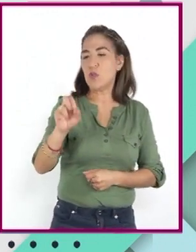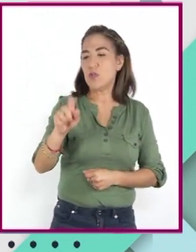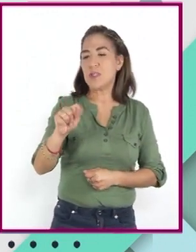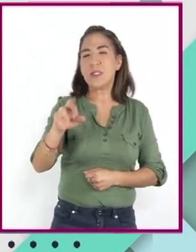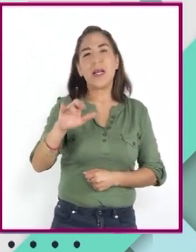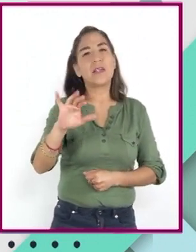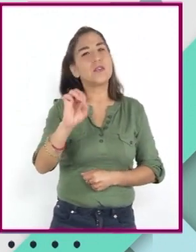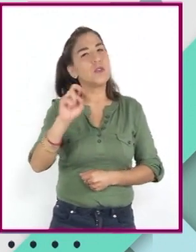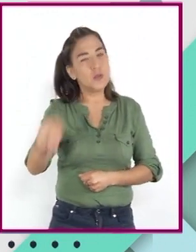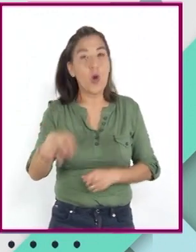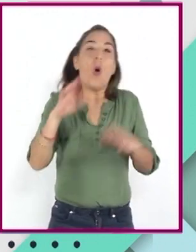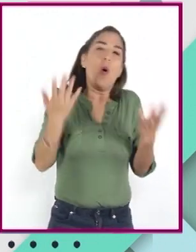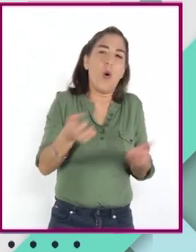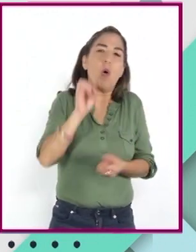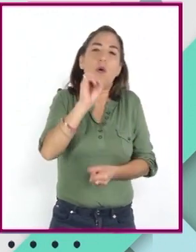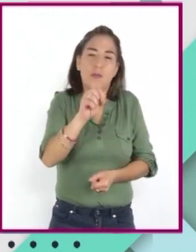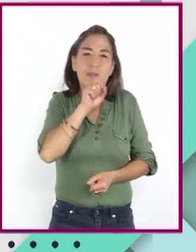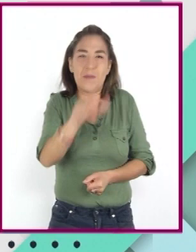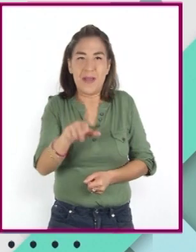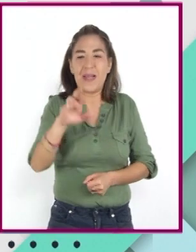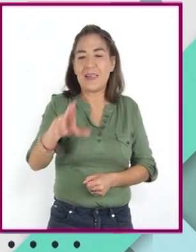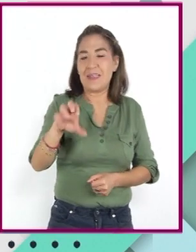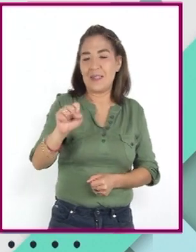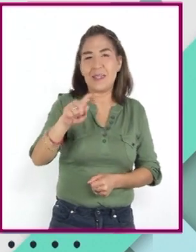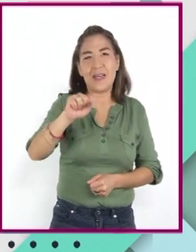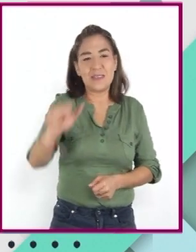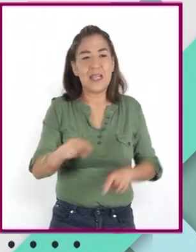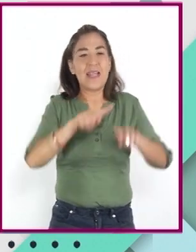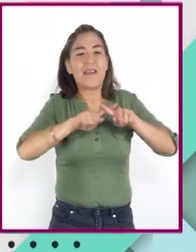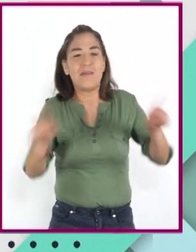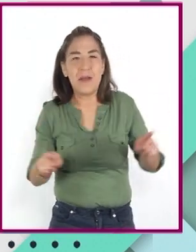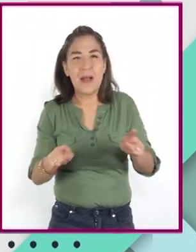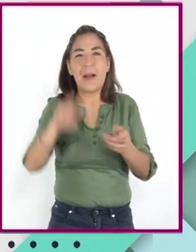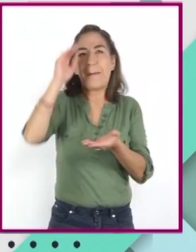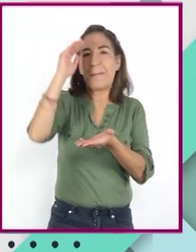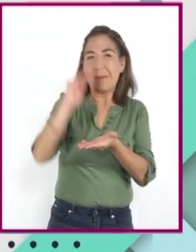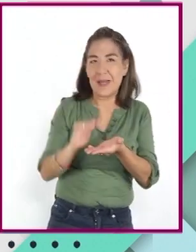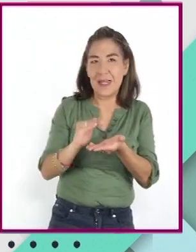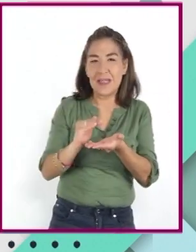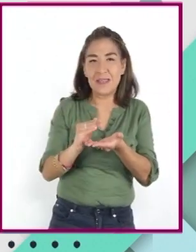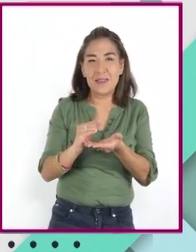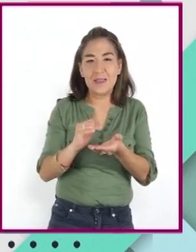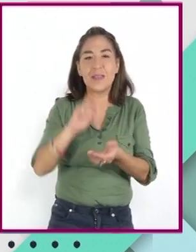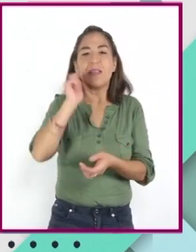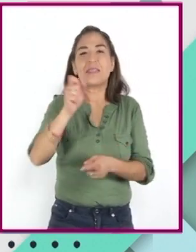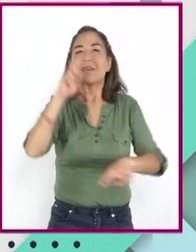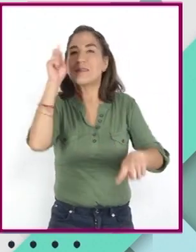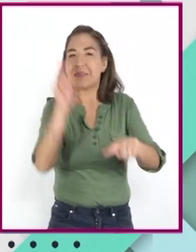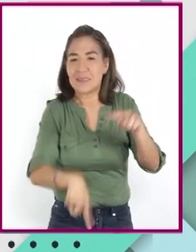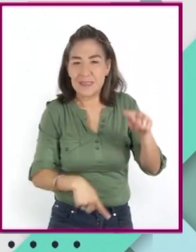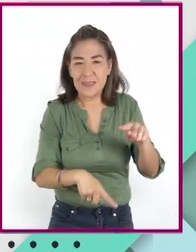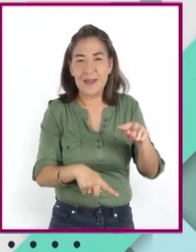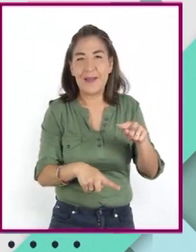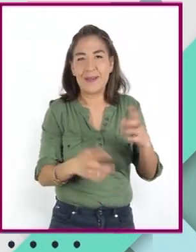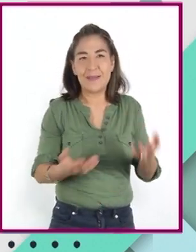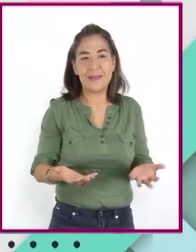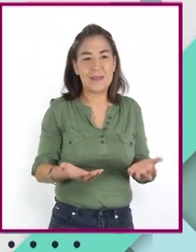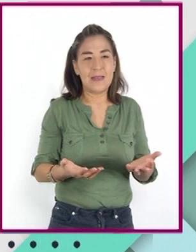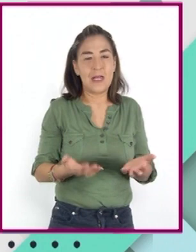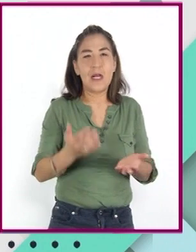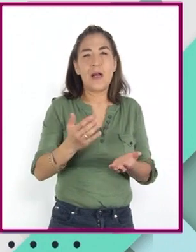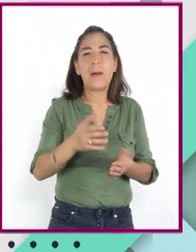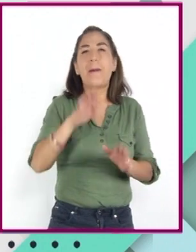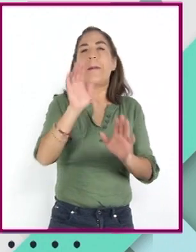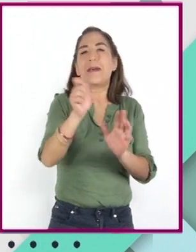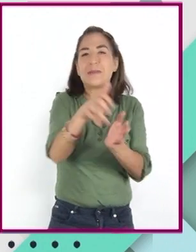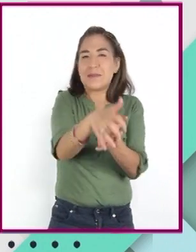resta son diferencia, disminuir, sustraer, quitar,